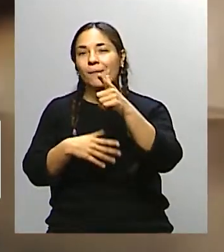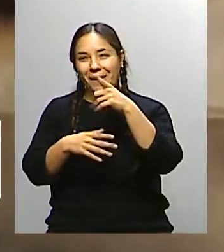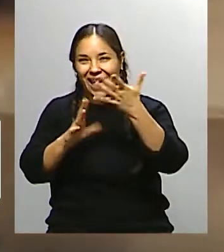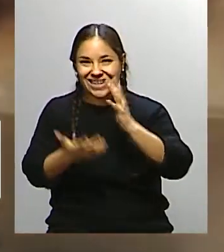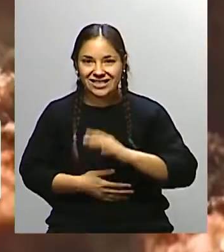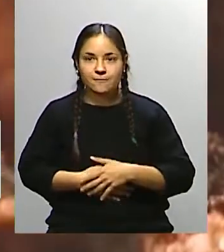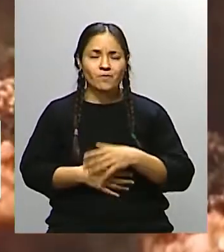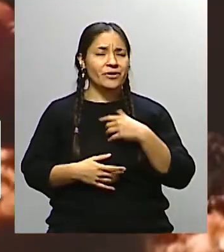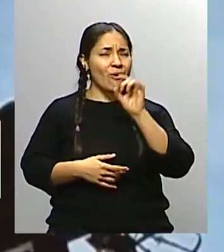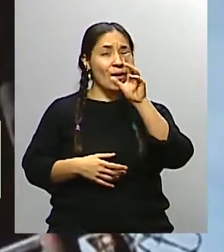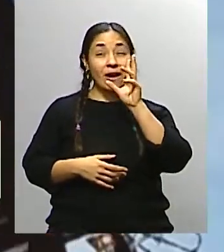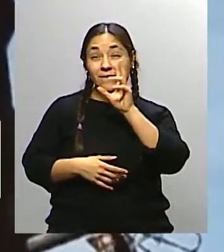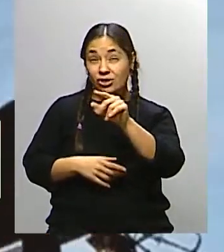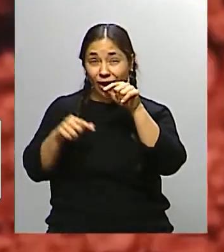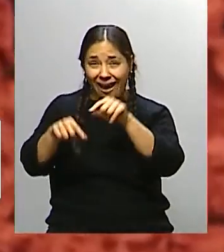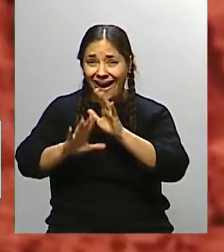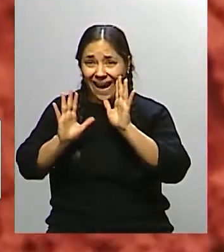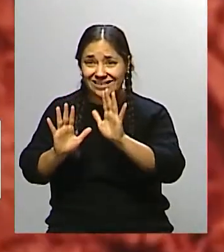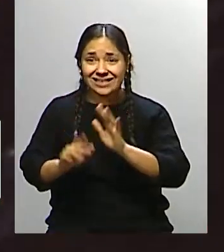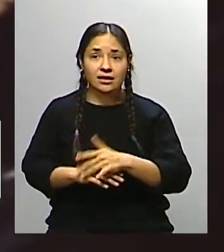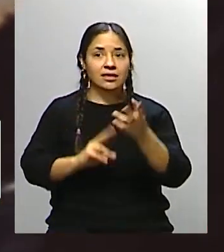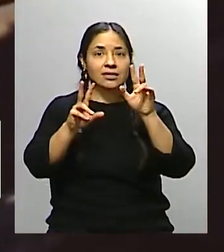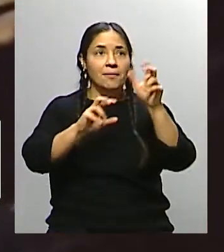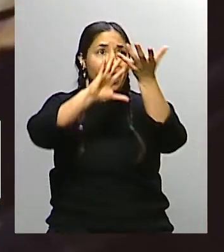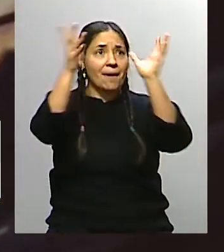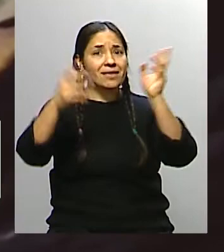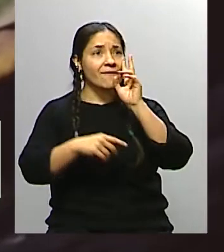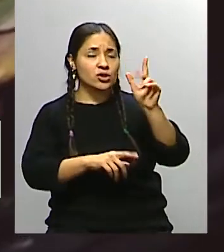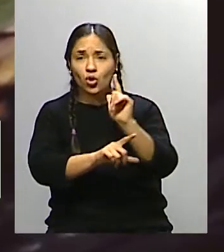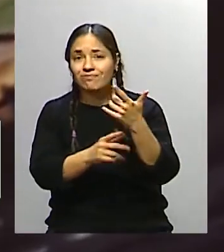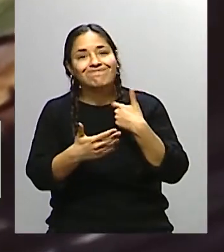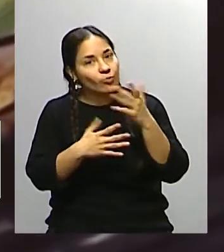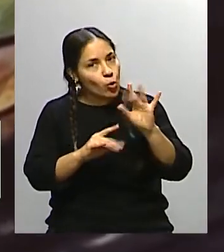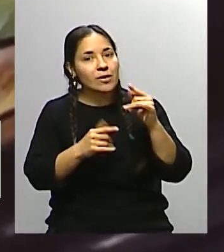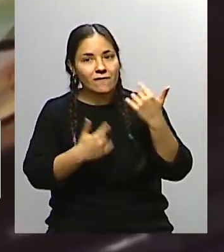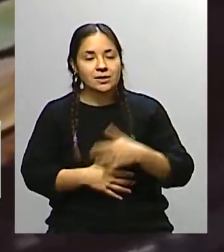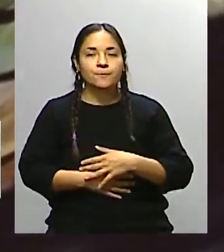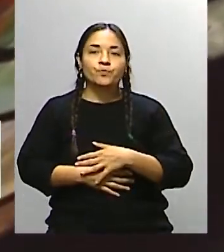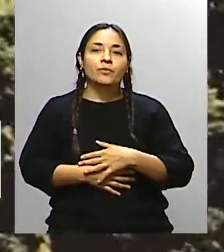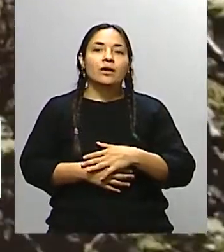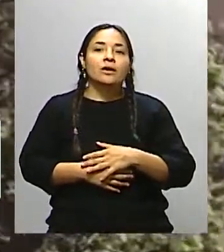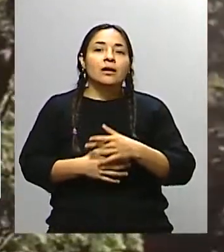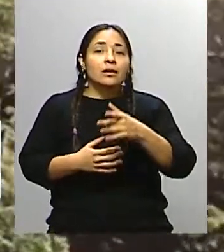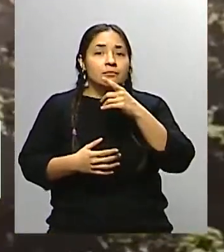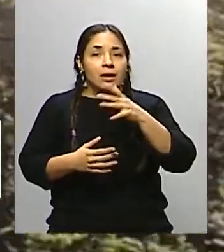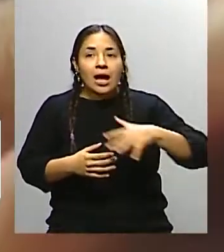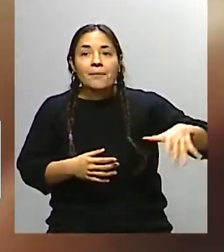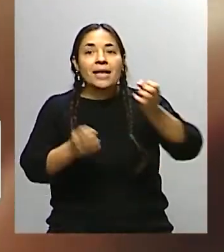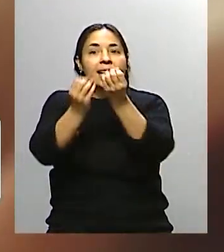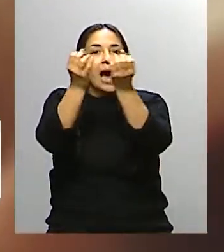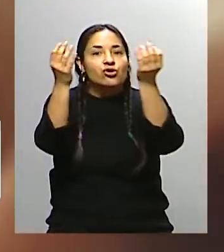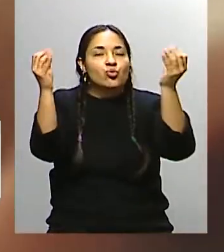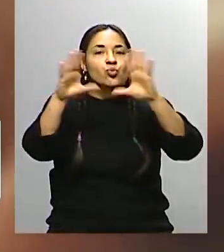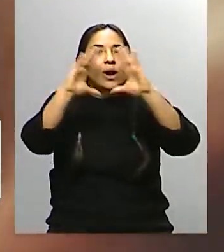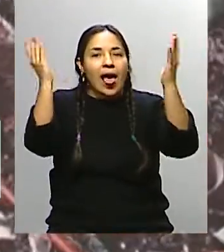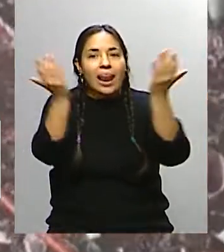muy difícil visibilizar el tema ambiental. Hay un desconocimiento en que la matriz natural de este